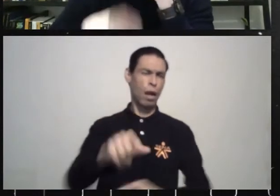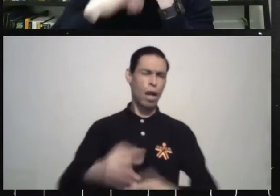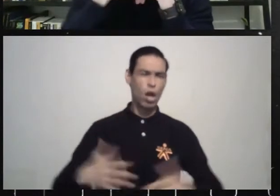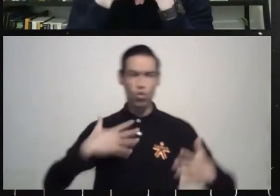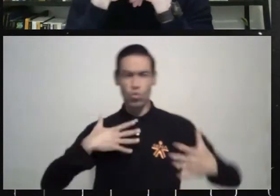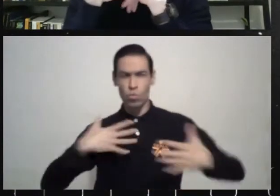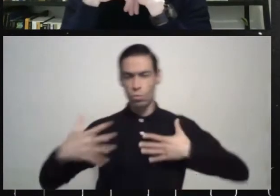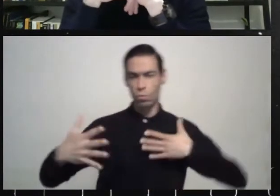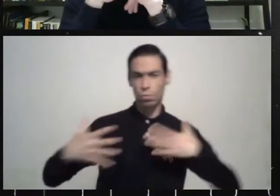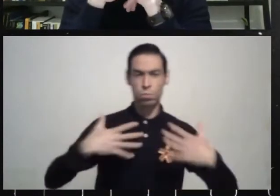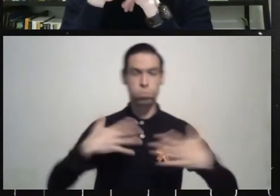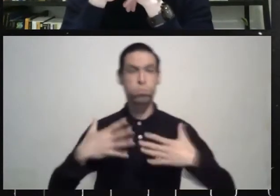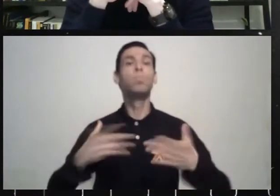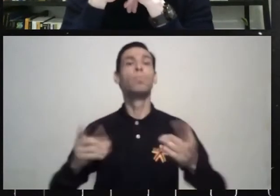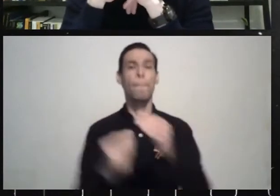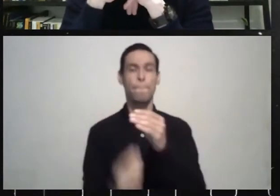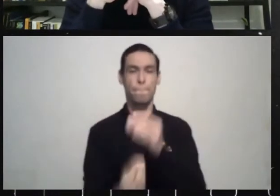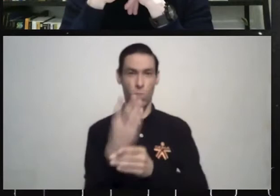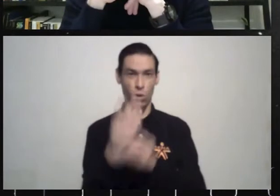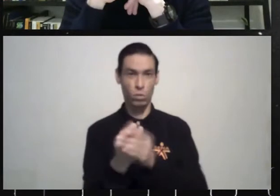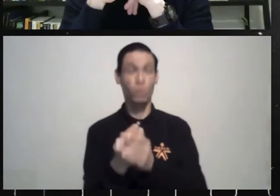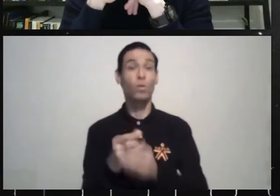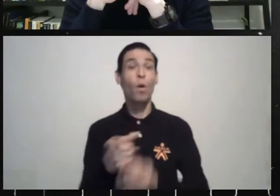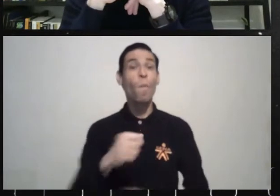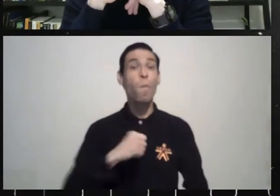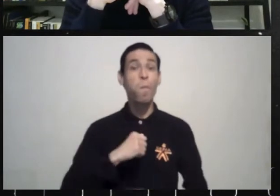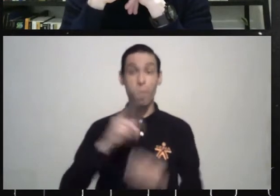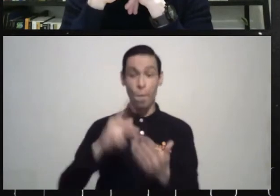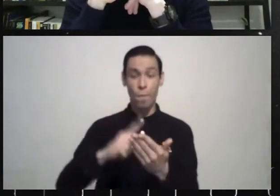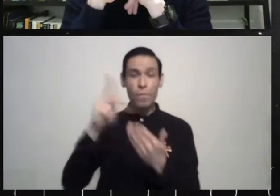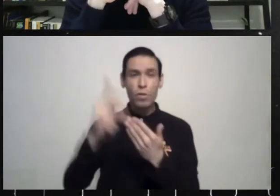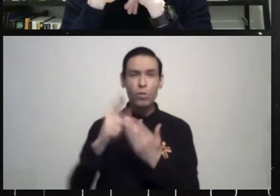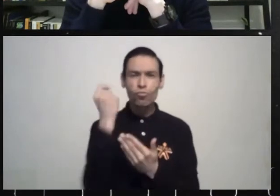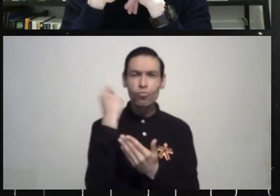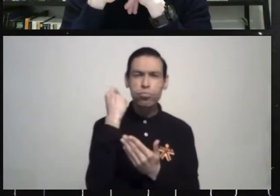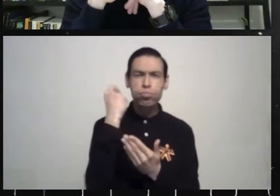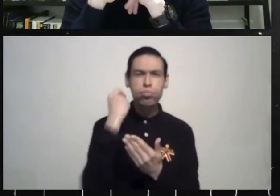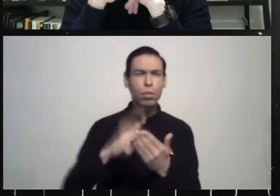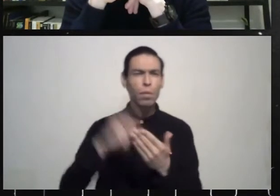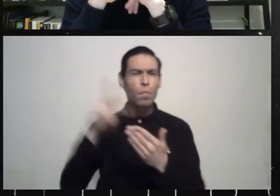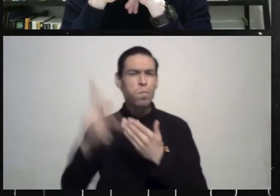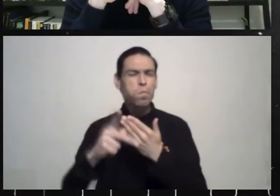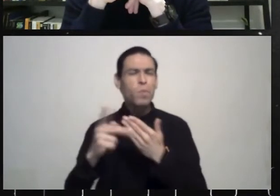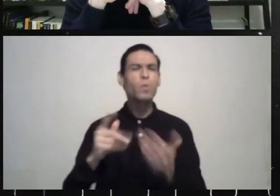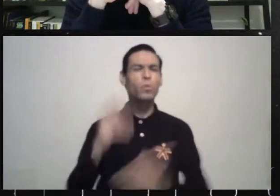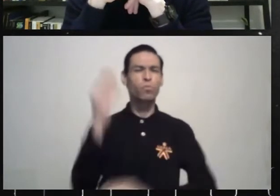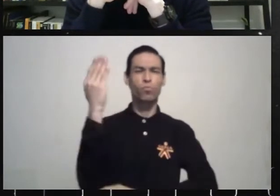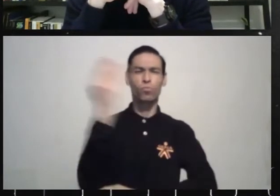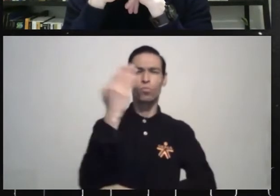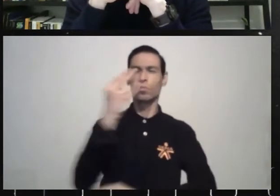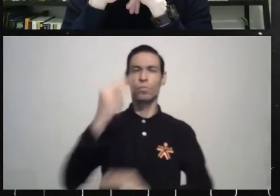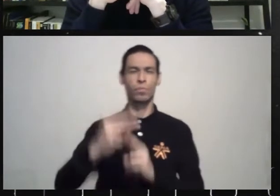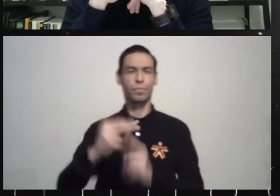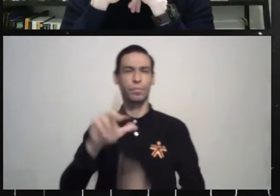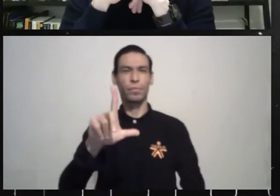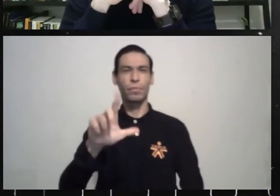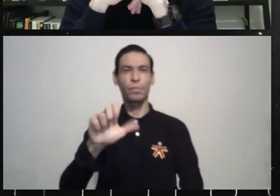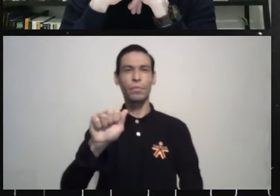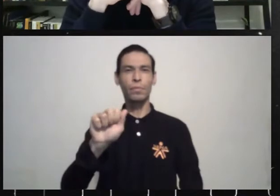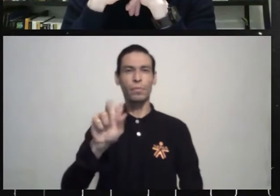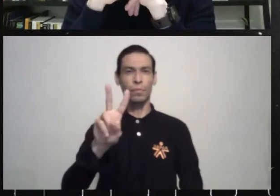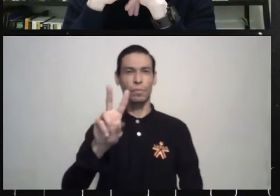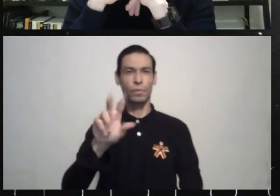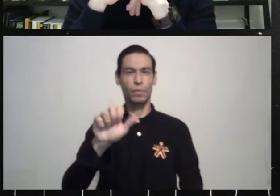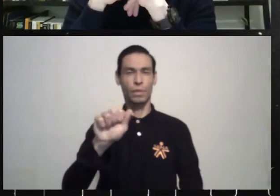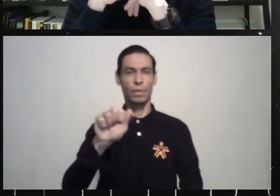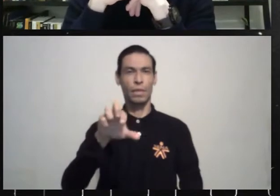pues el proyecto más reciente, que es muy interesante que lo vean, es el proyecto de Lavaperros, una película que estuvo inicialmente en Netflix, que todavía está